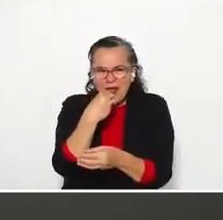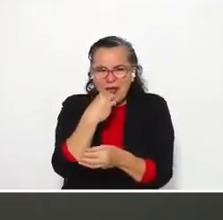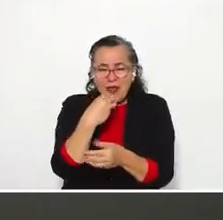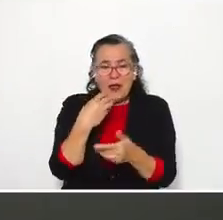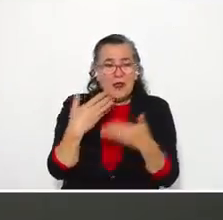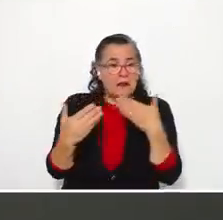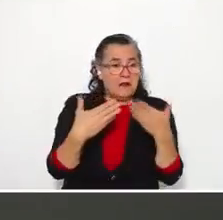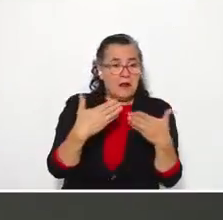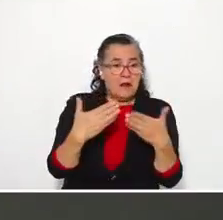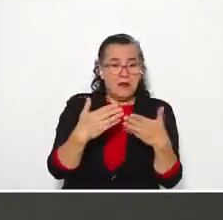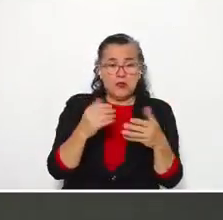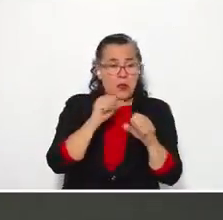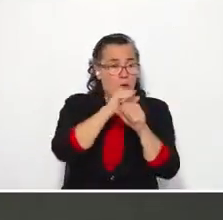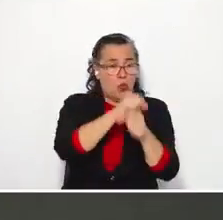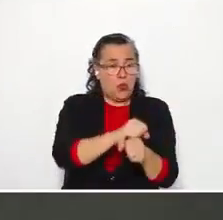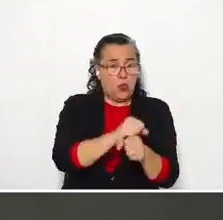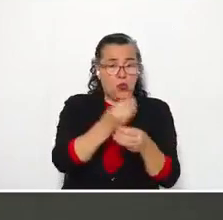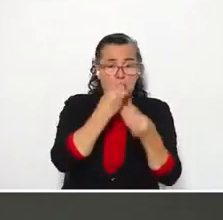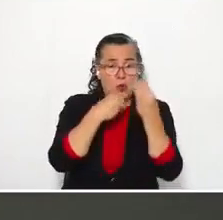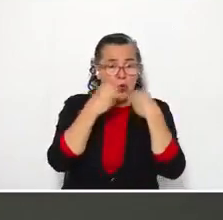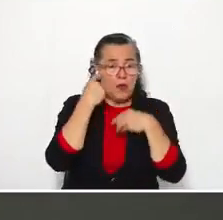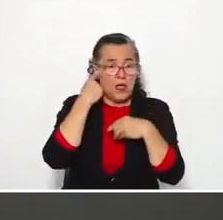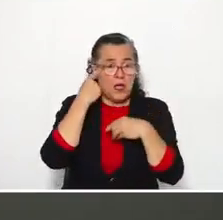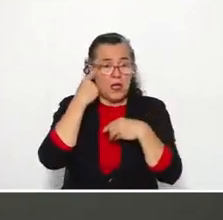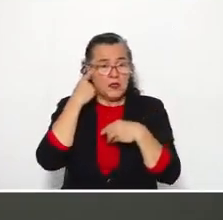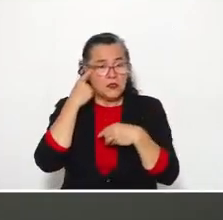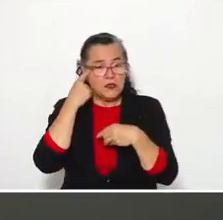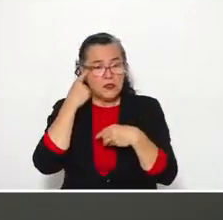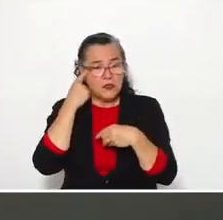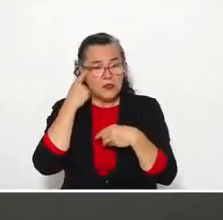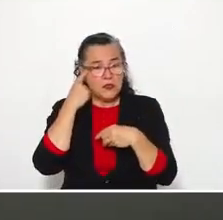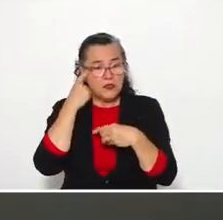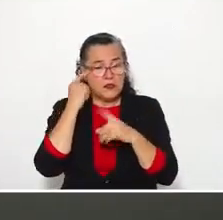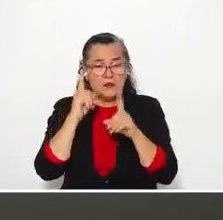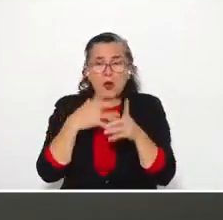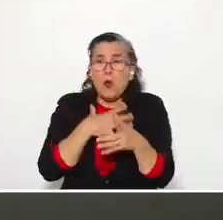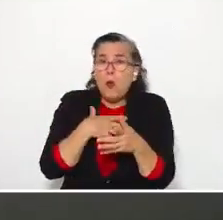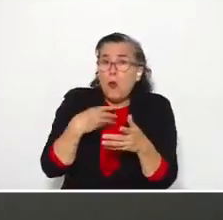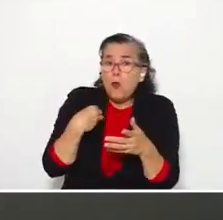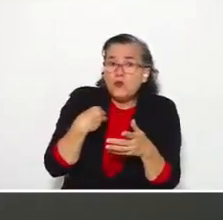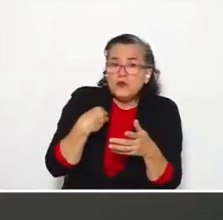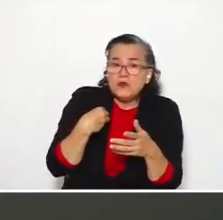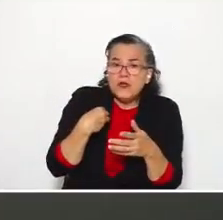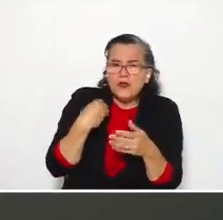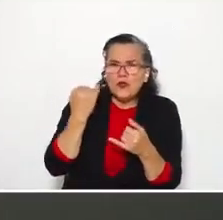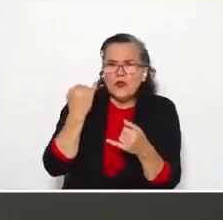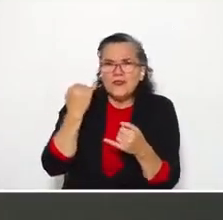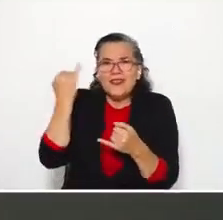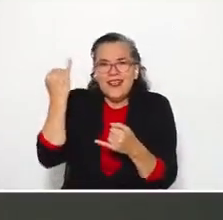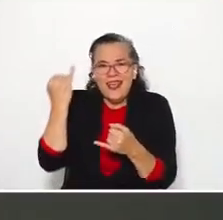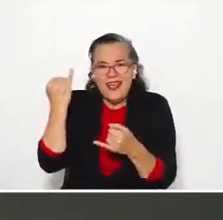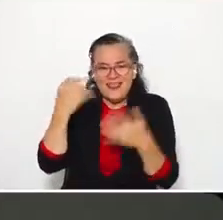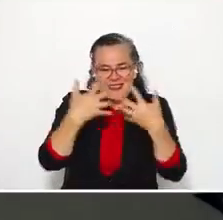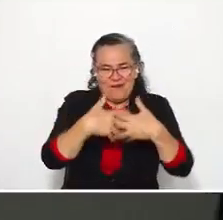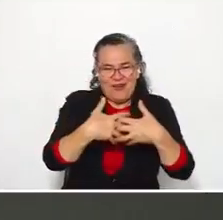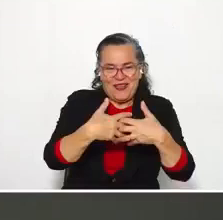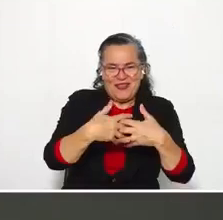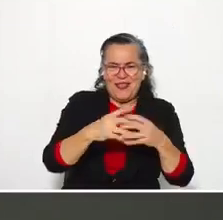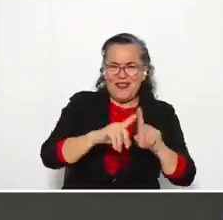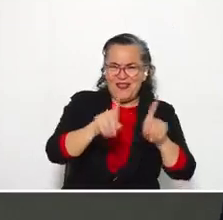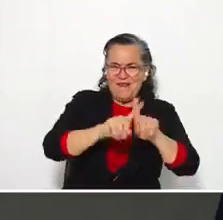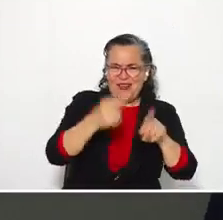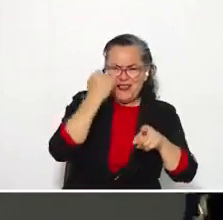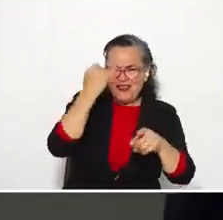comida china, pero nos puede gustar, además del arroz y frijoles. Pero también ideas diferentes, ¿por qué no